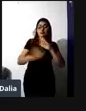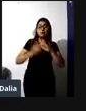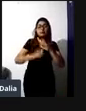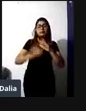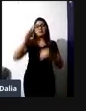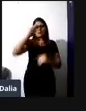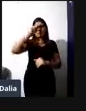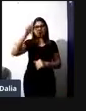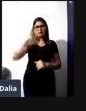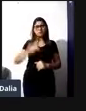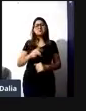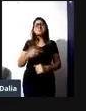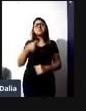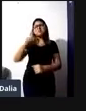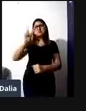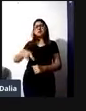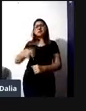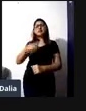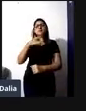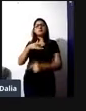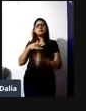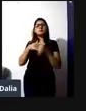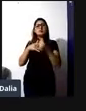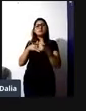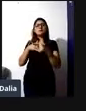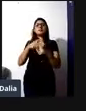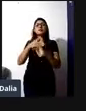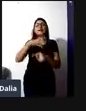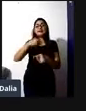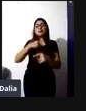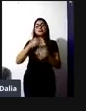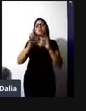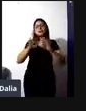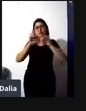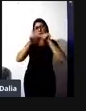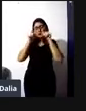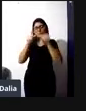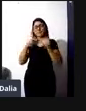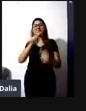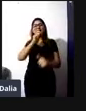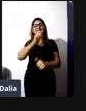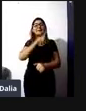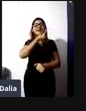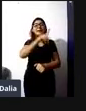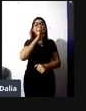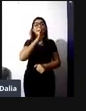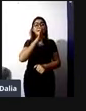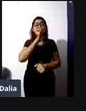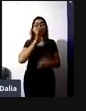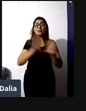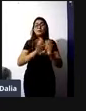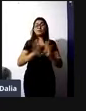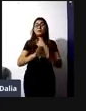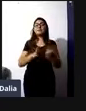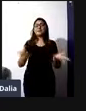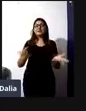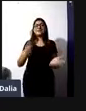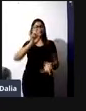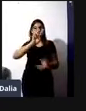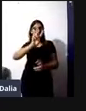rutina, pero sobre todo la contención de la mamá, porque también debe ser bien, bien complicado, que ese era un tema que también les quería comentar,